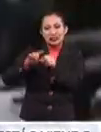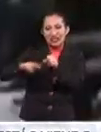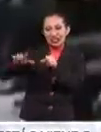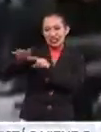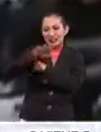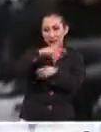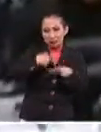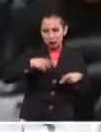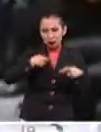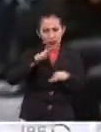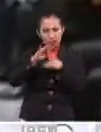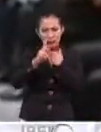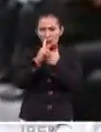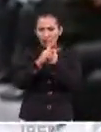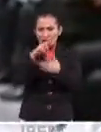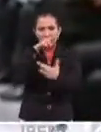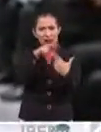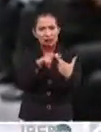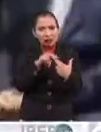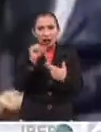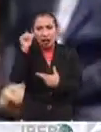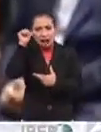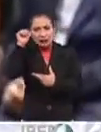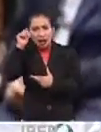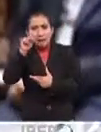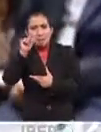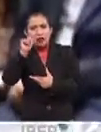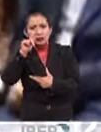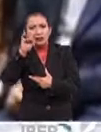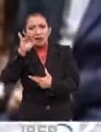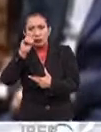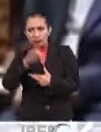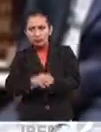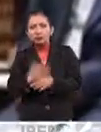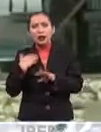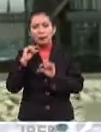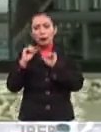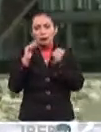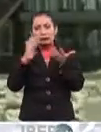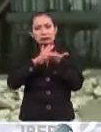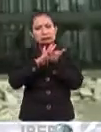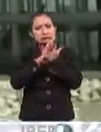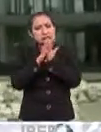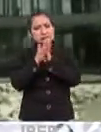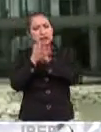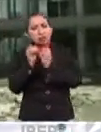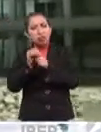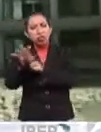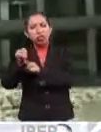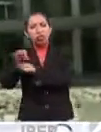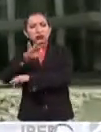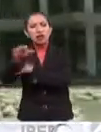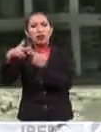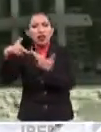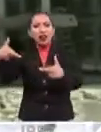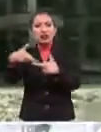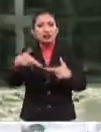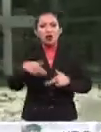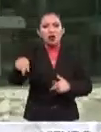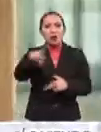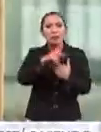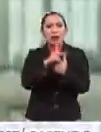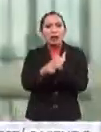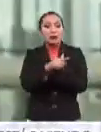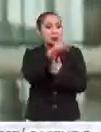y entre todos los países de la región Asia-Pacífico. Se está permeando, se está contaminando toda la relación entre los